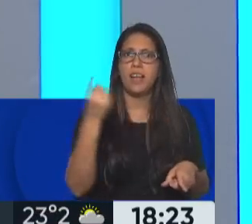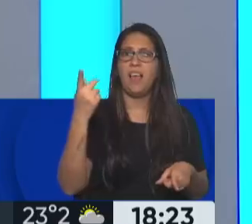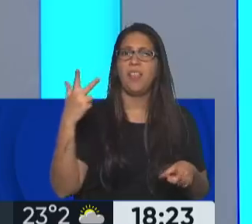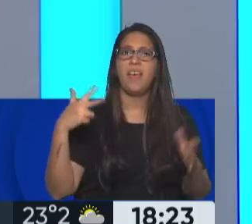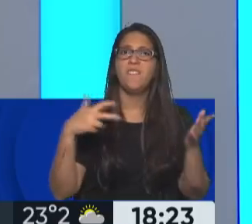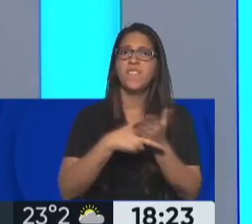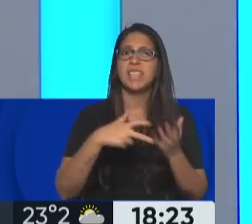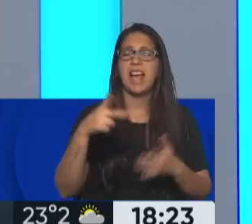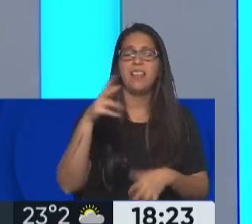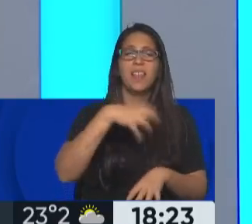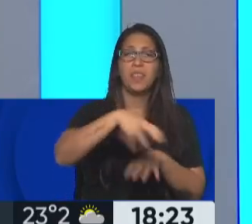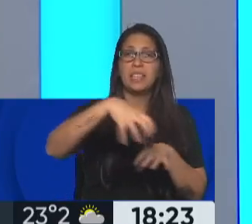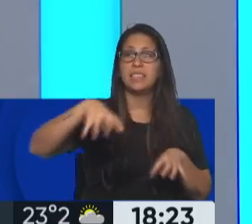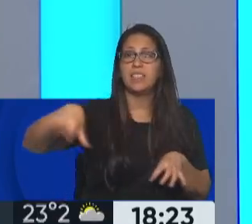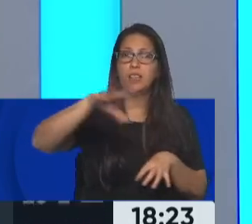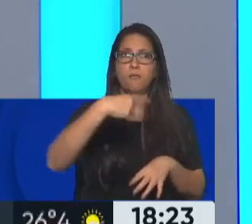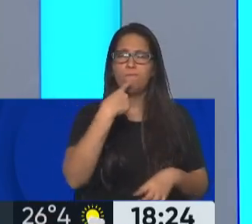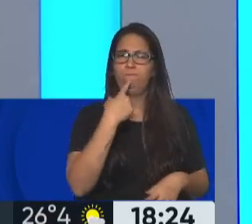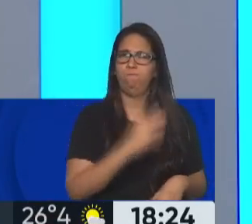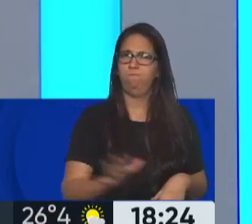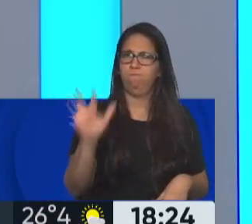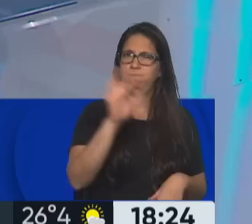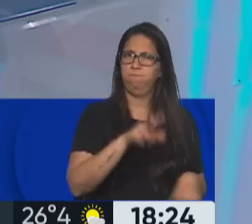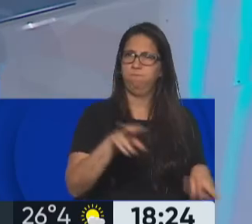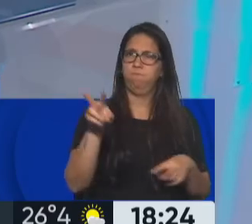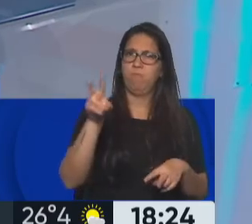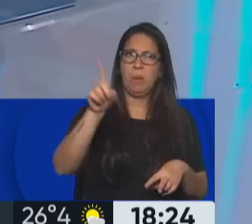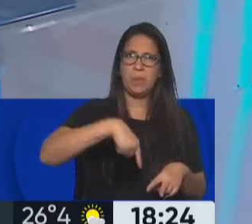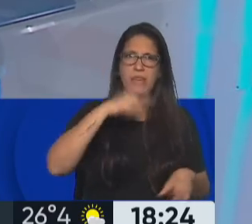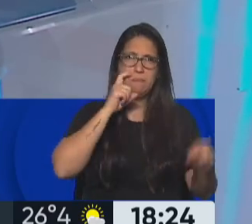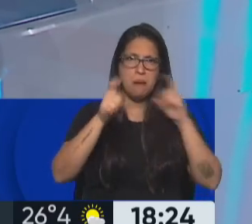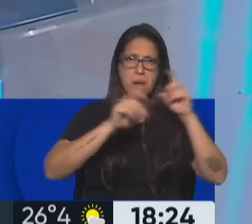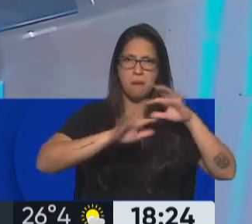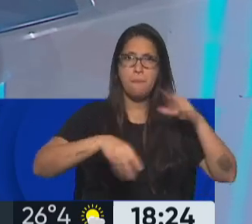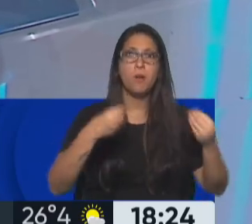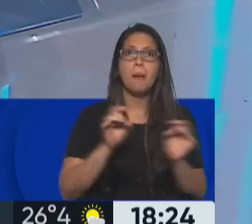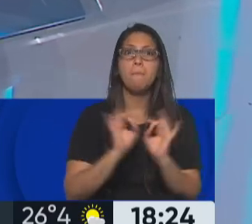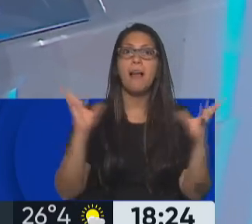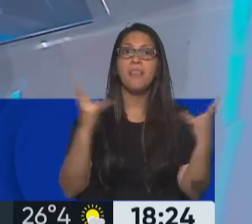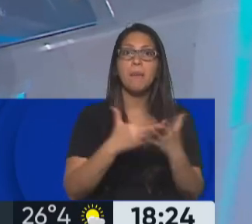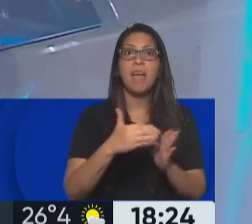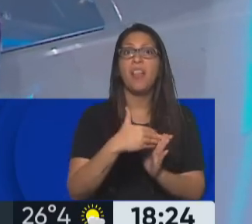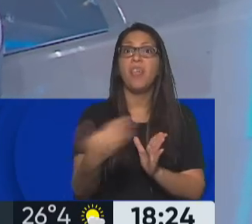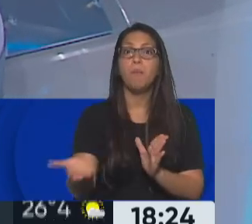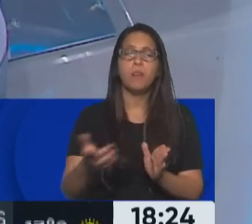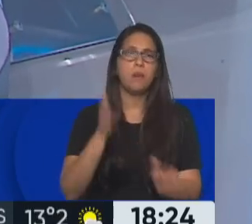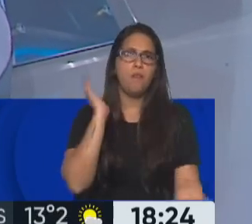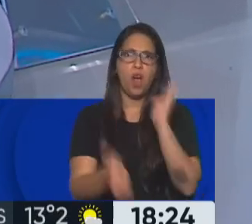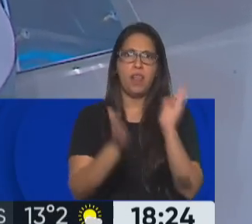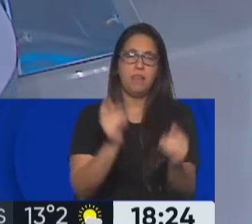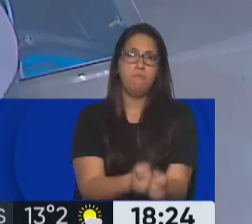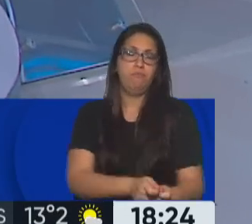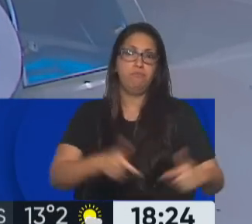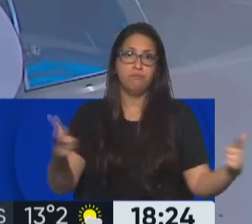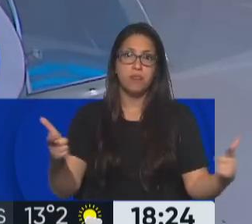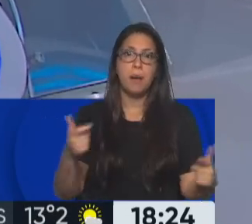de distrito progresistas súper cuestionadas por lo que generaba en delito, porque después de la pandemia tuviste un aumento de la violencia y después tuviste un problema